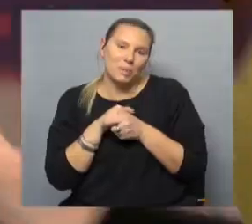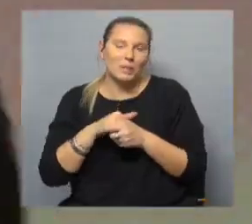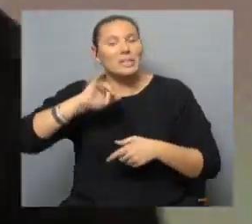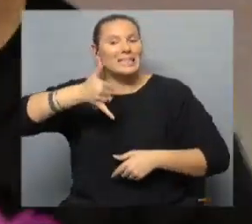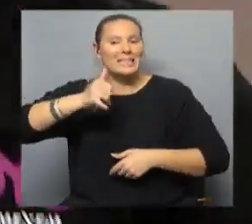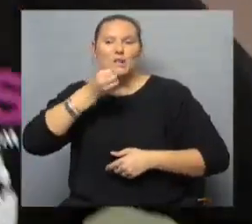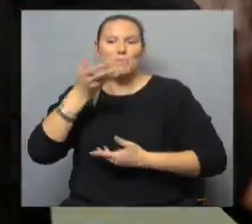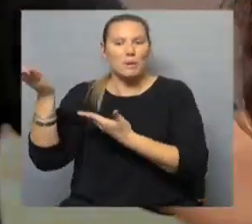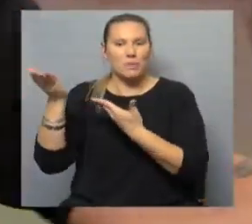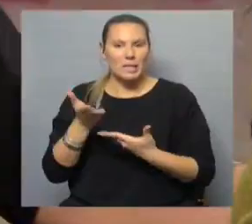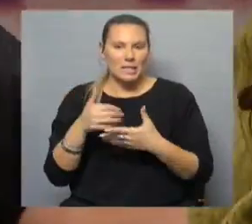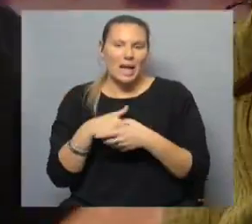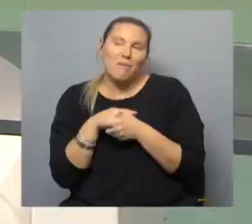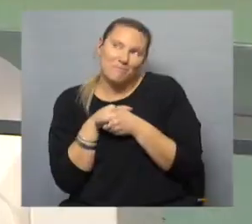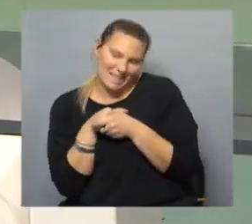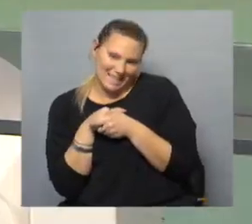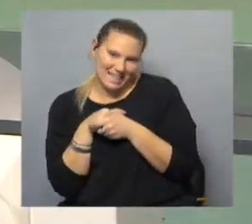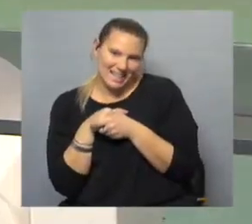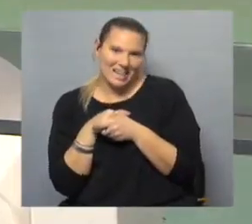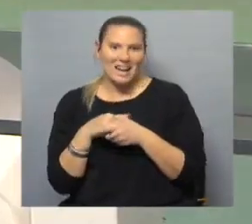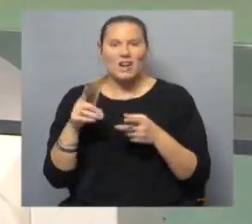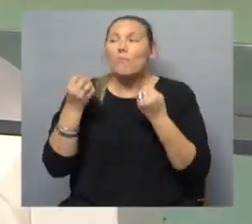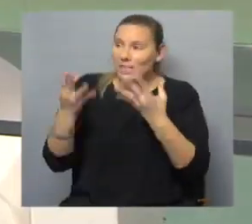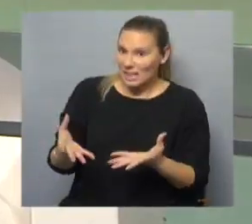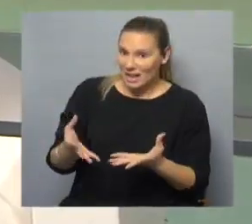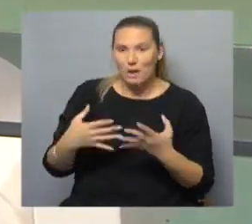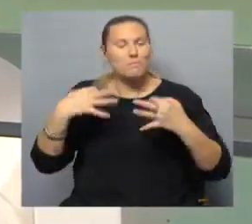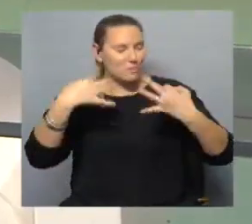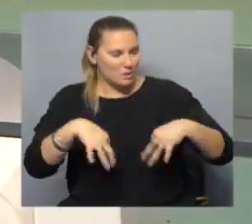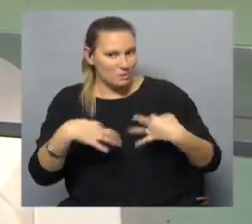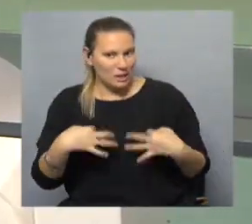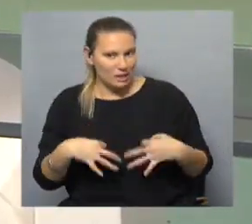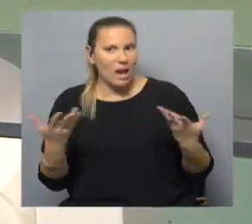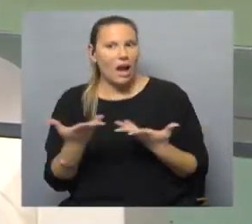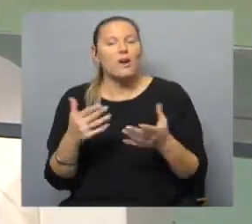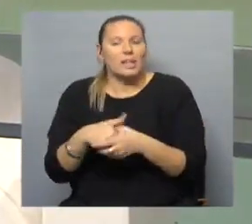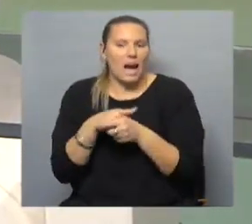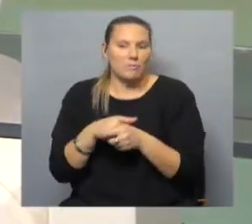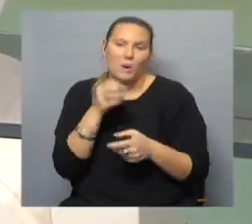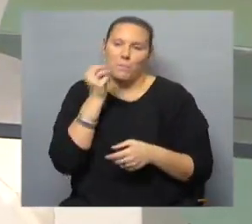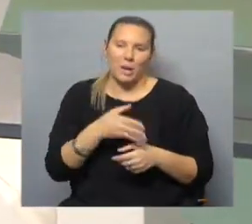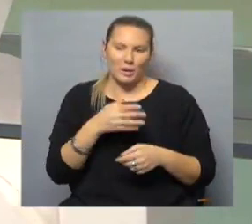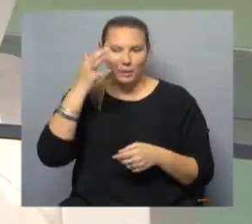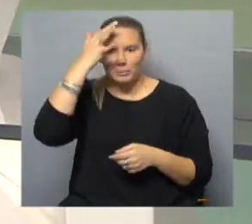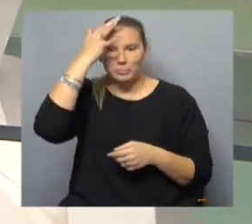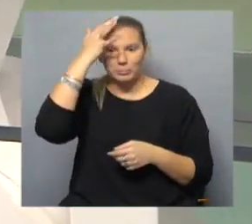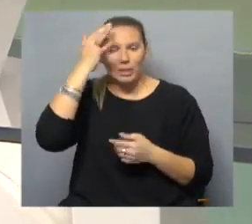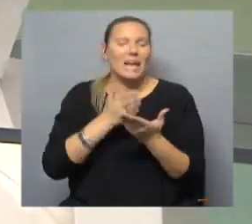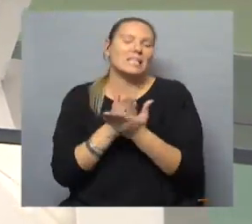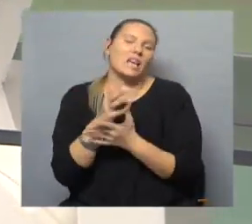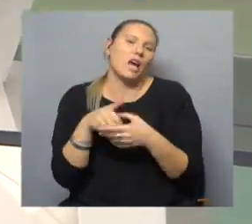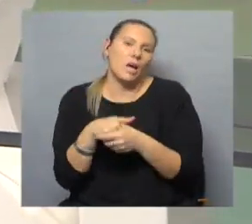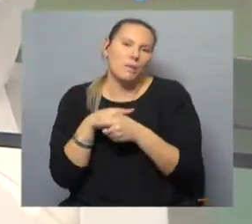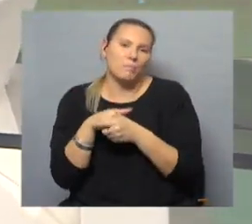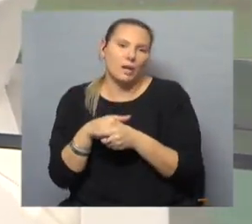que sí, bienvenida, querida amiga. ¿Cómo que tú estás? Muy bien, muy bien. Y ahora que somos amigos, mejor. Ay, divino, siempre somos amigos. Es todo